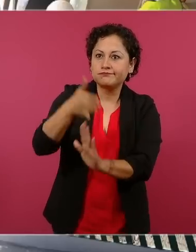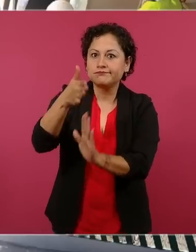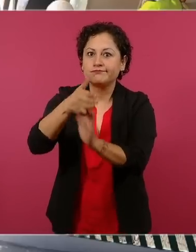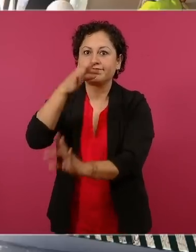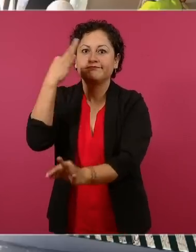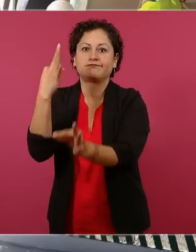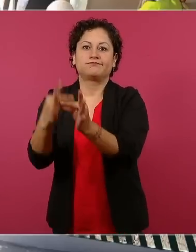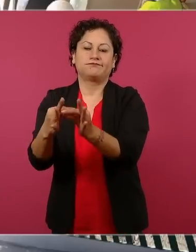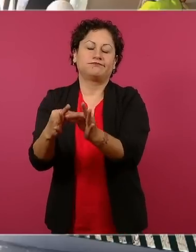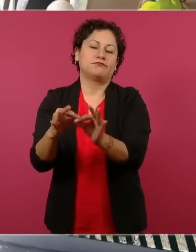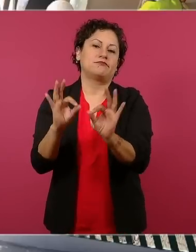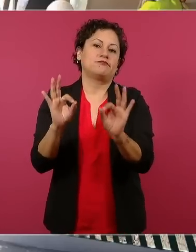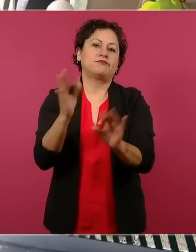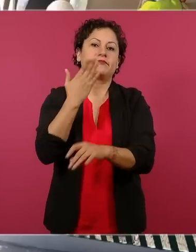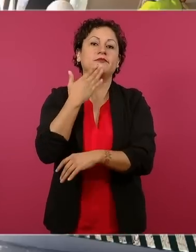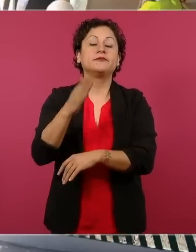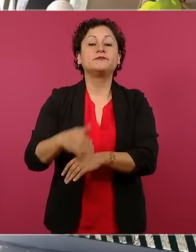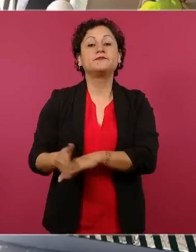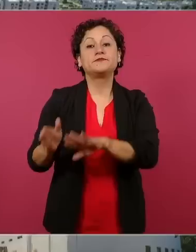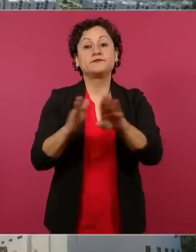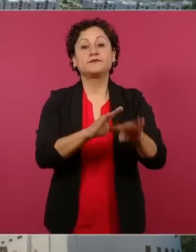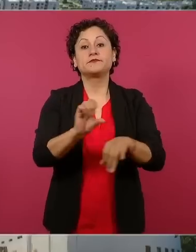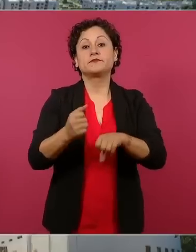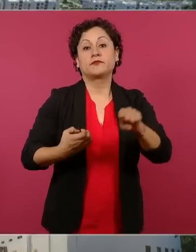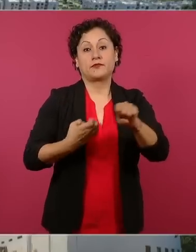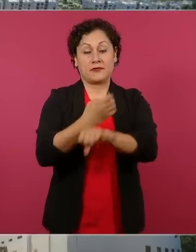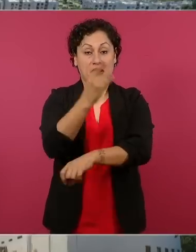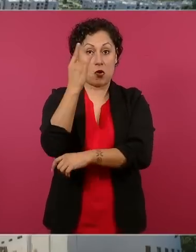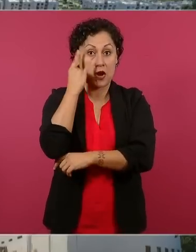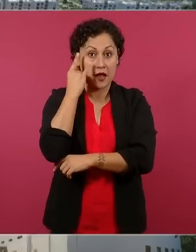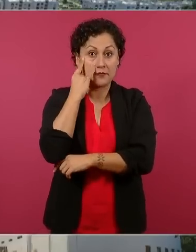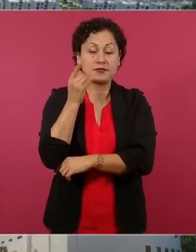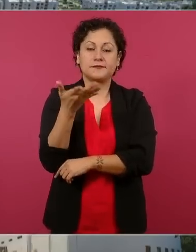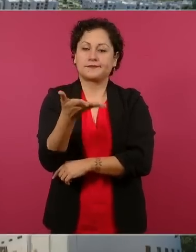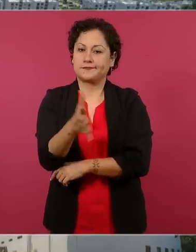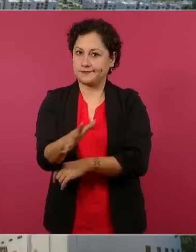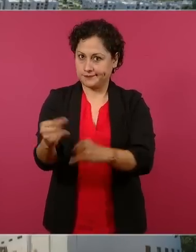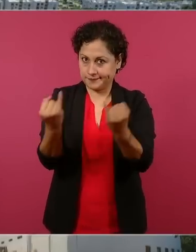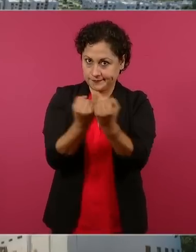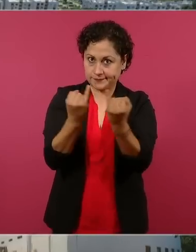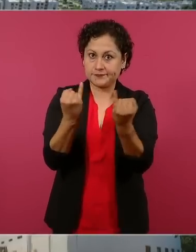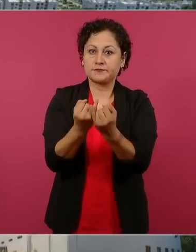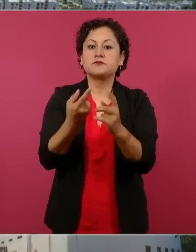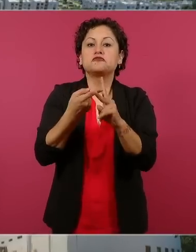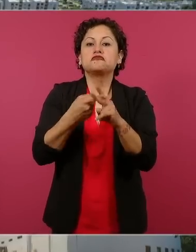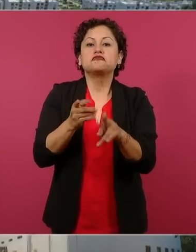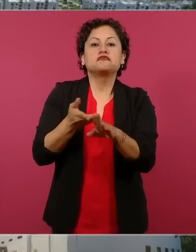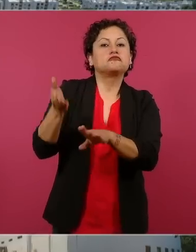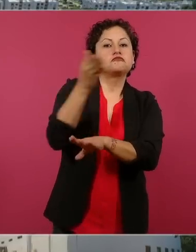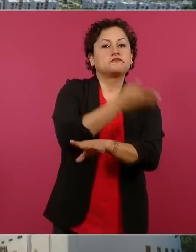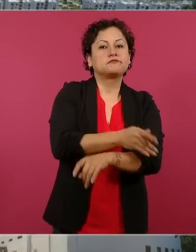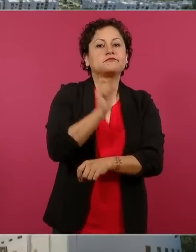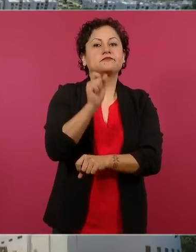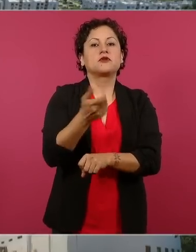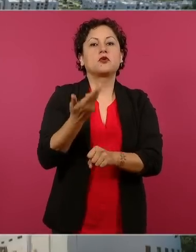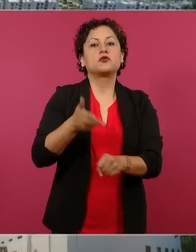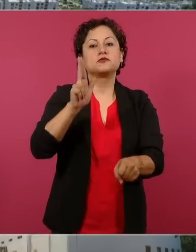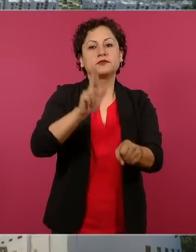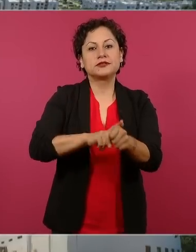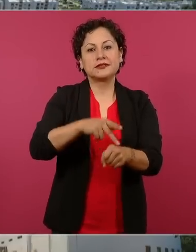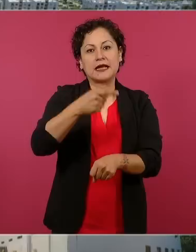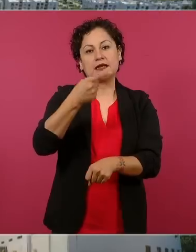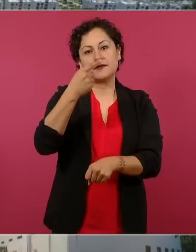Mulegé. En el caso de Campeche, una historia similar, se empieza a construir un hospital materno infantil en el